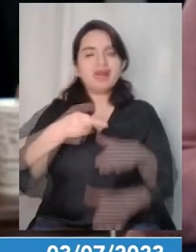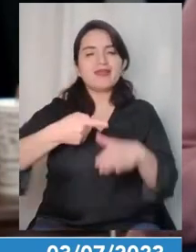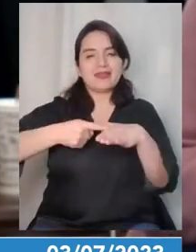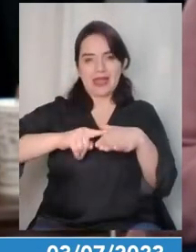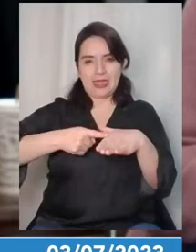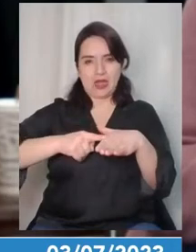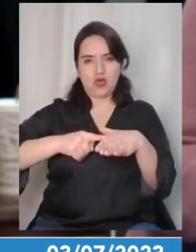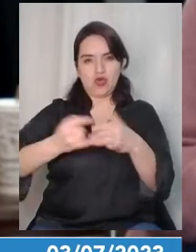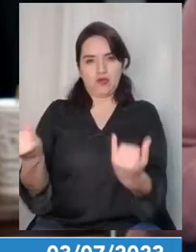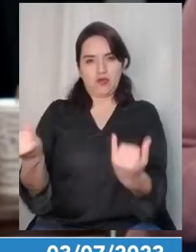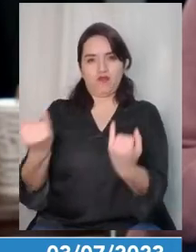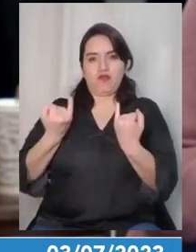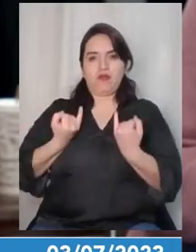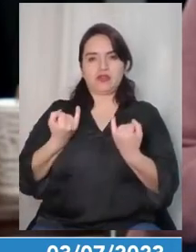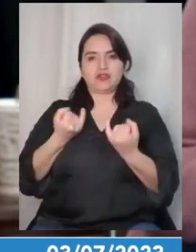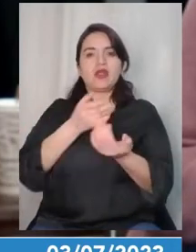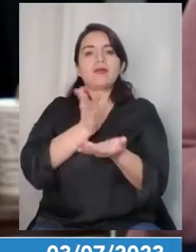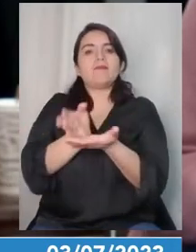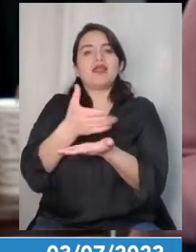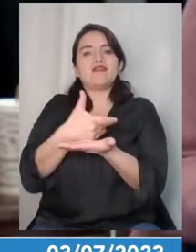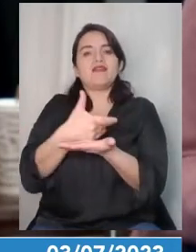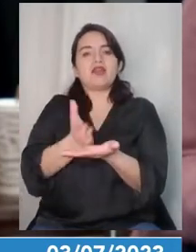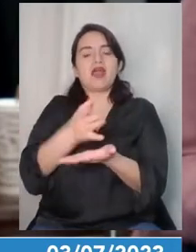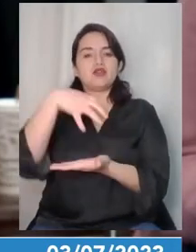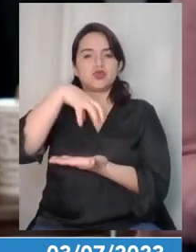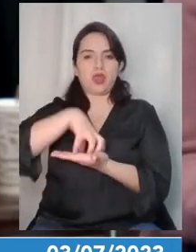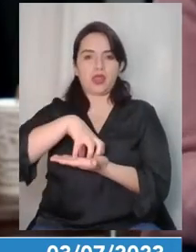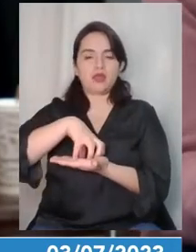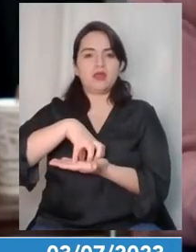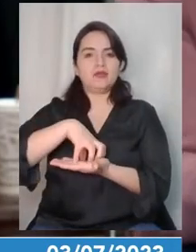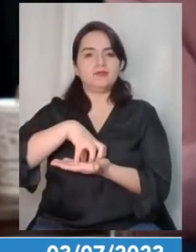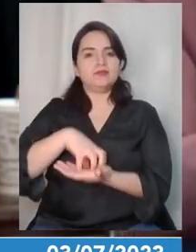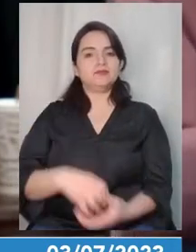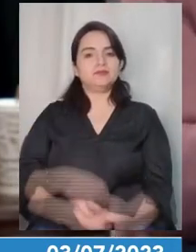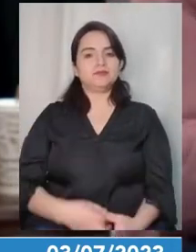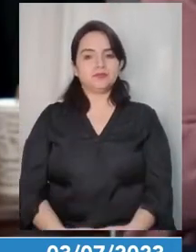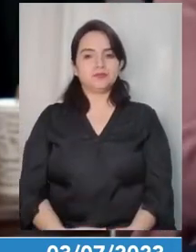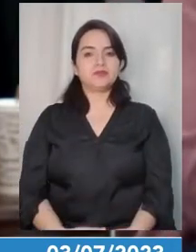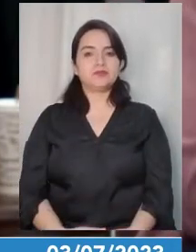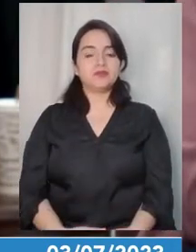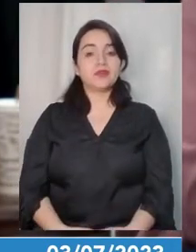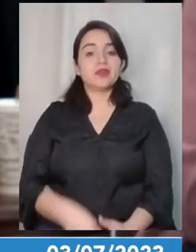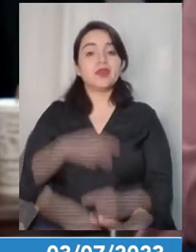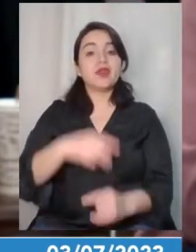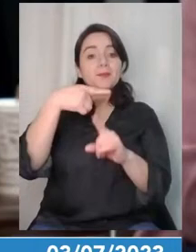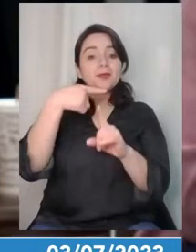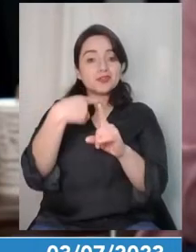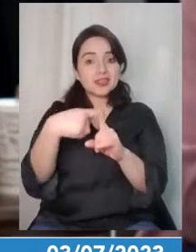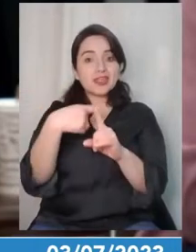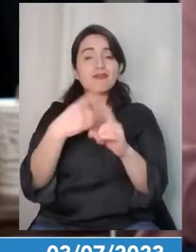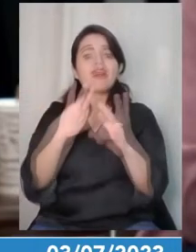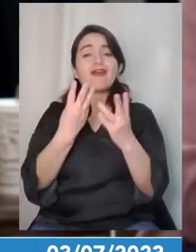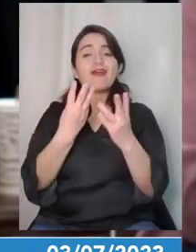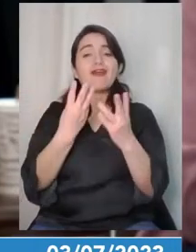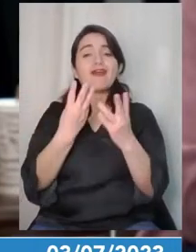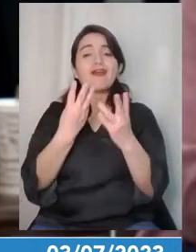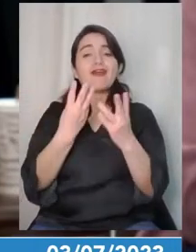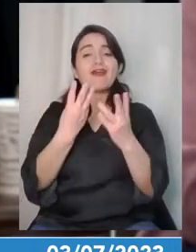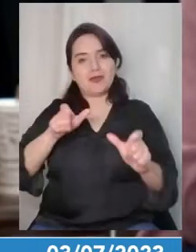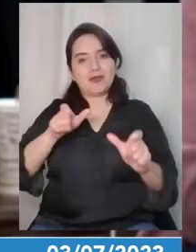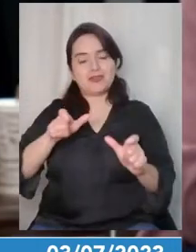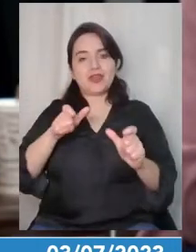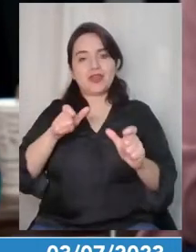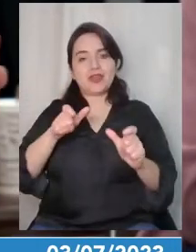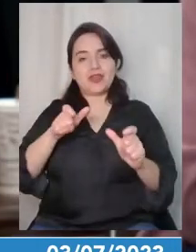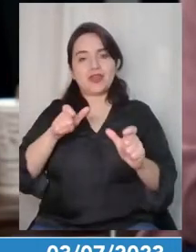ciudad y lo realmente positivo que es para la calidad de vida de las personas, para el medio ambiente, para las futuras